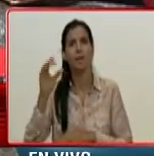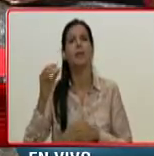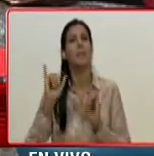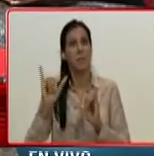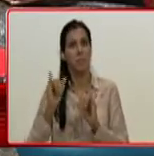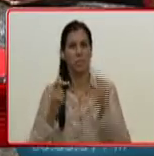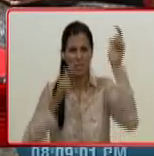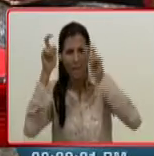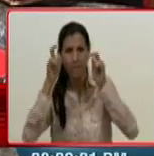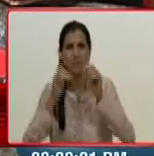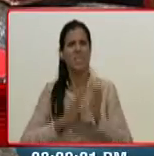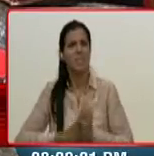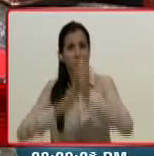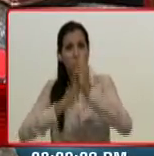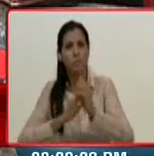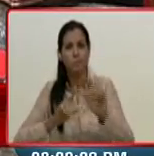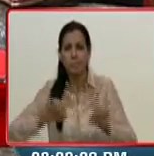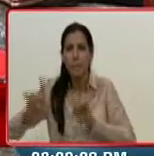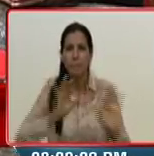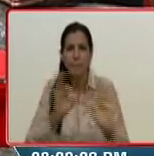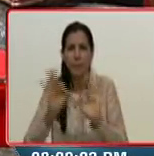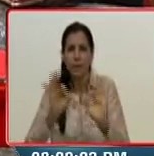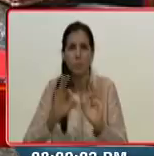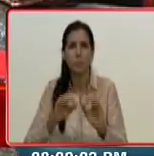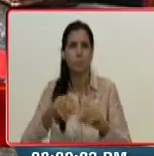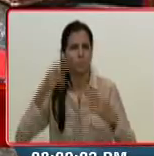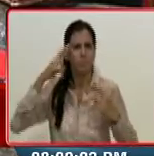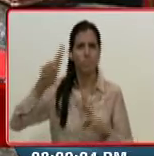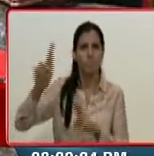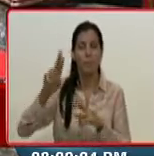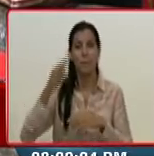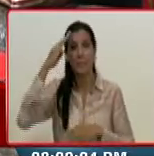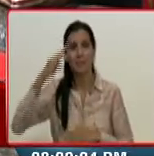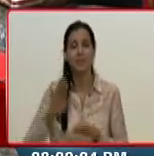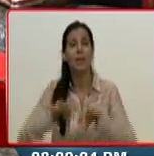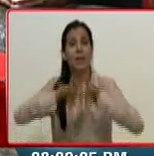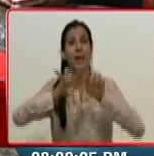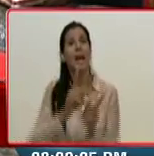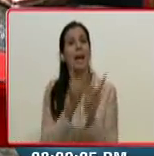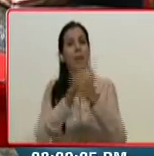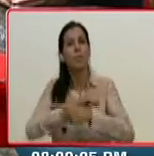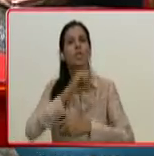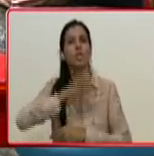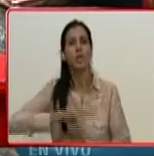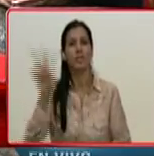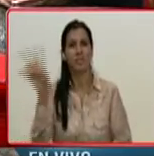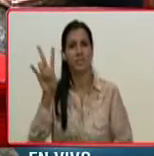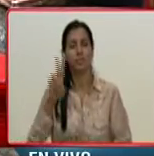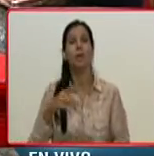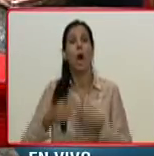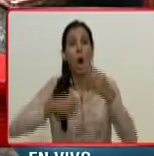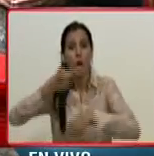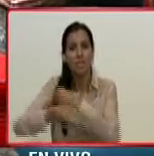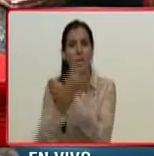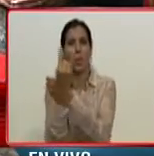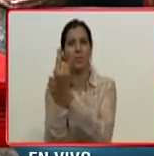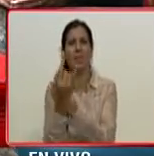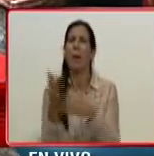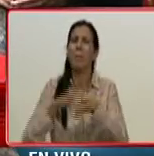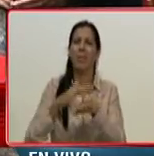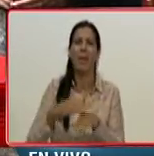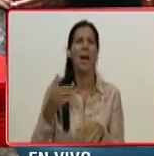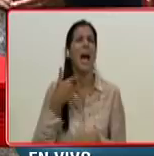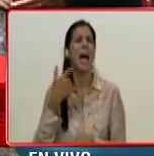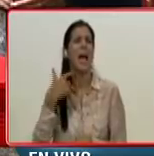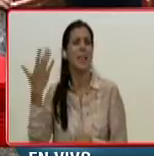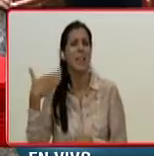esta insurgencia militar que dividió en dos la historia de nuestro país. Fue la consecuencia de la decadencia del modelo de la Cuarta